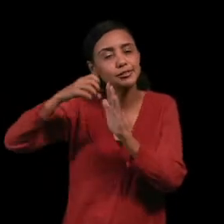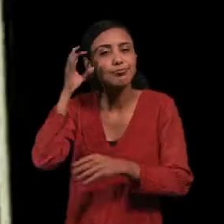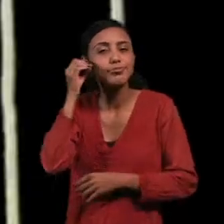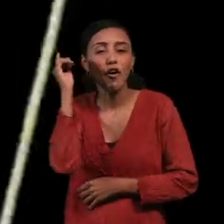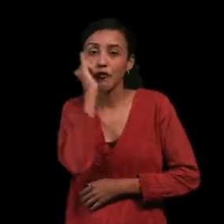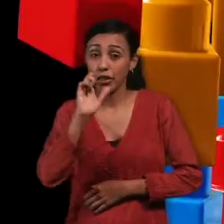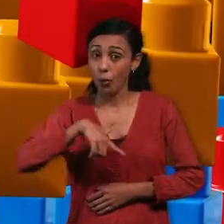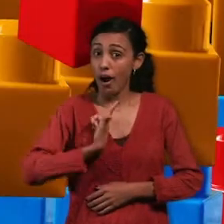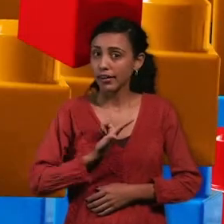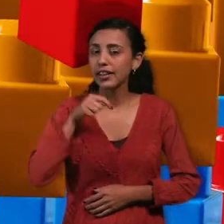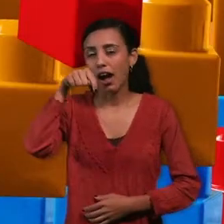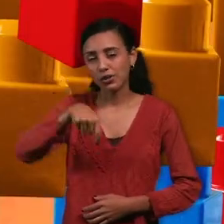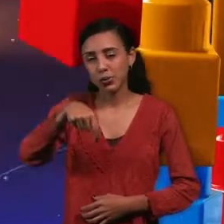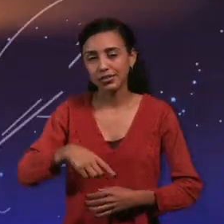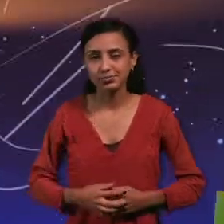videoarte actual.